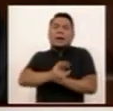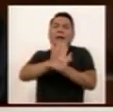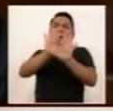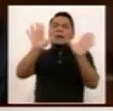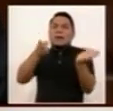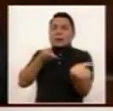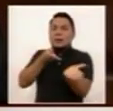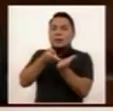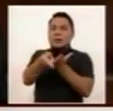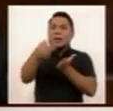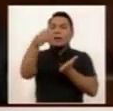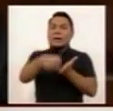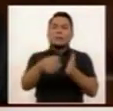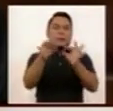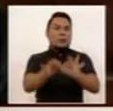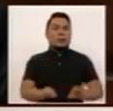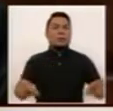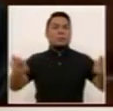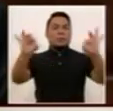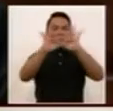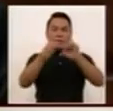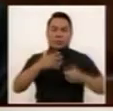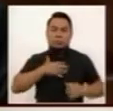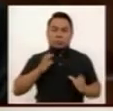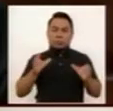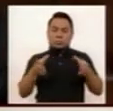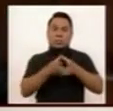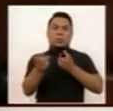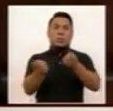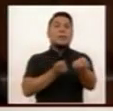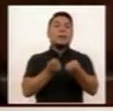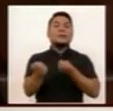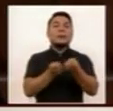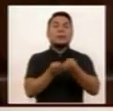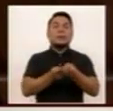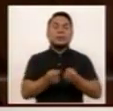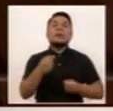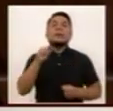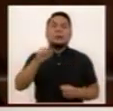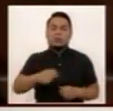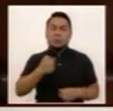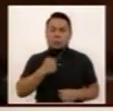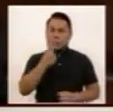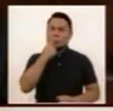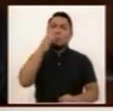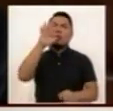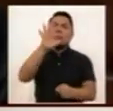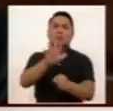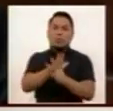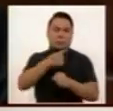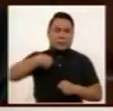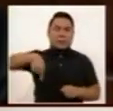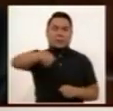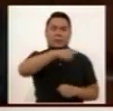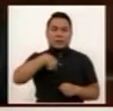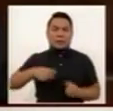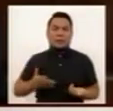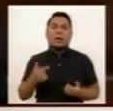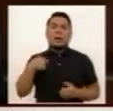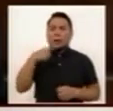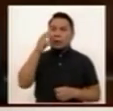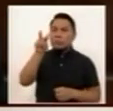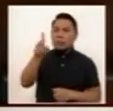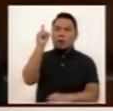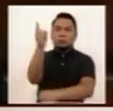será un pilar fundamental de nuestro mandato y estamos comprometidos a desmontar y